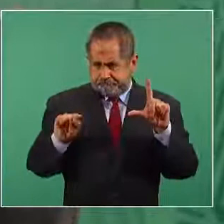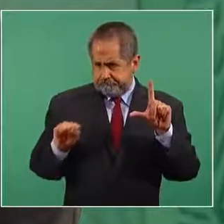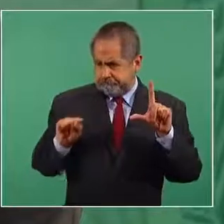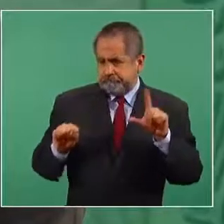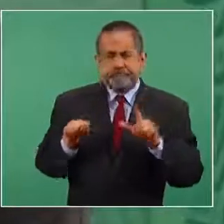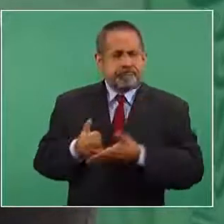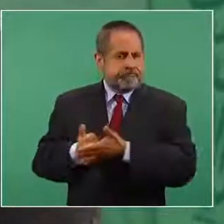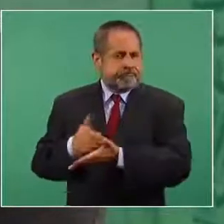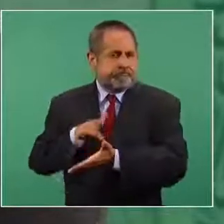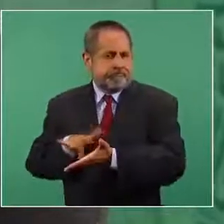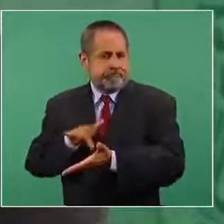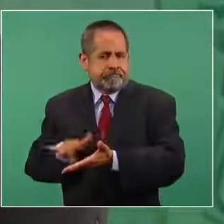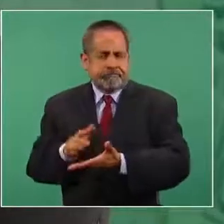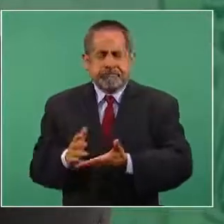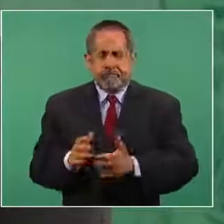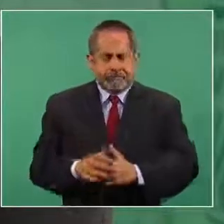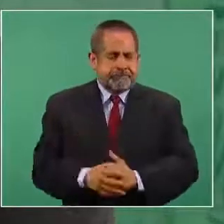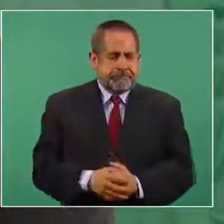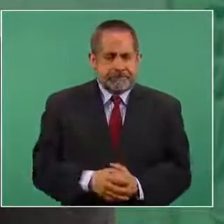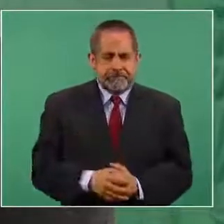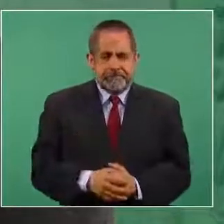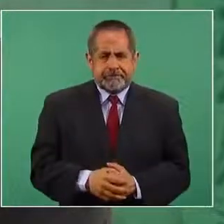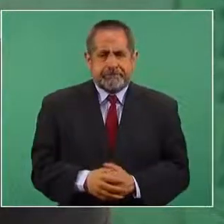Y todo esto,